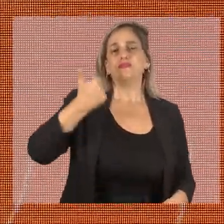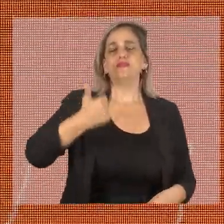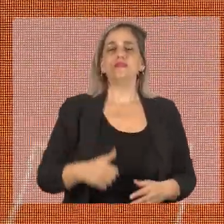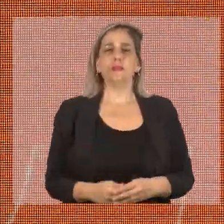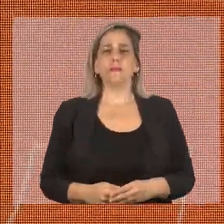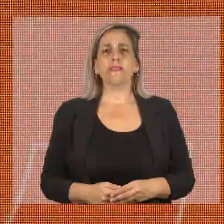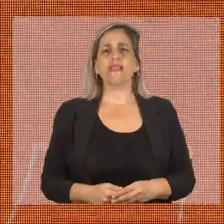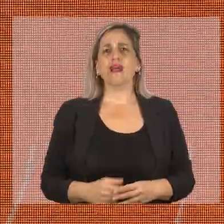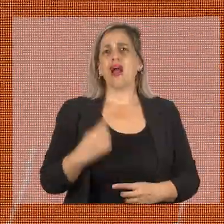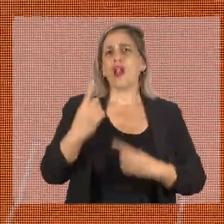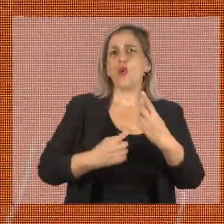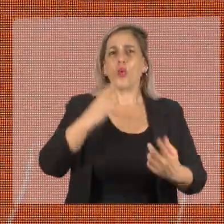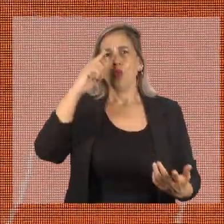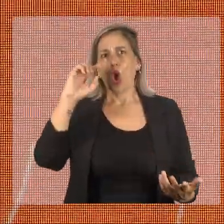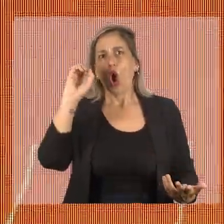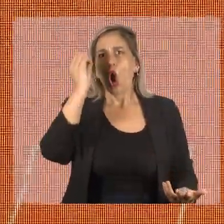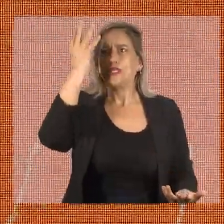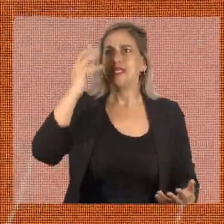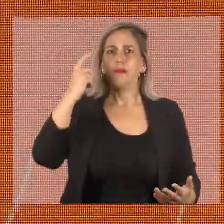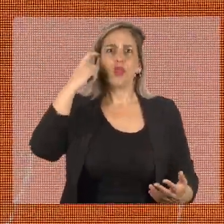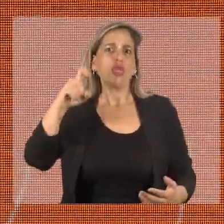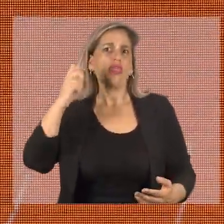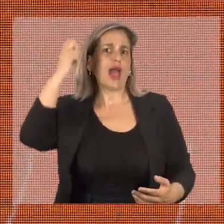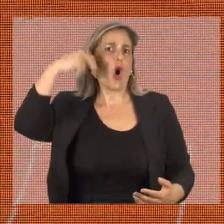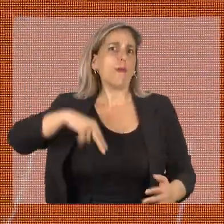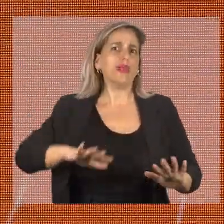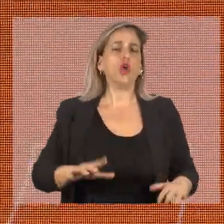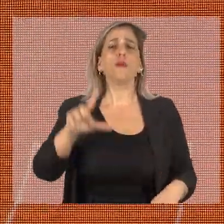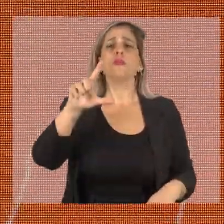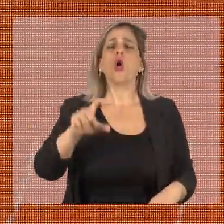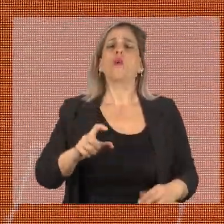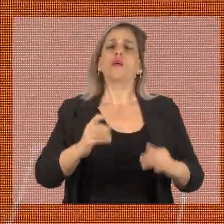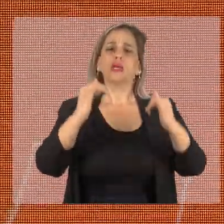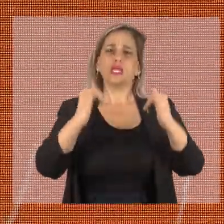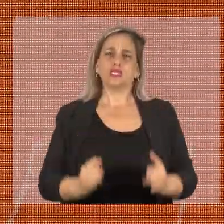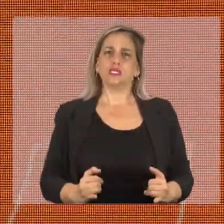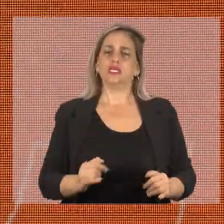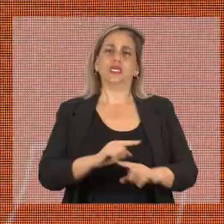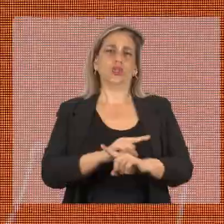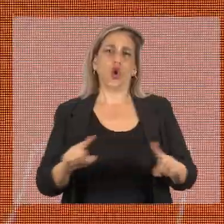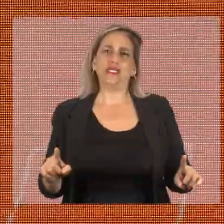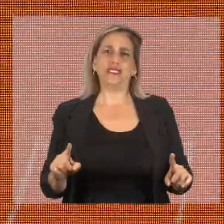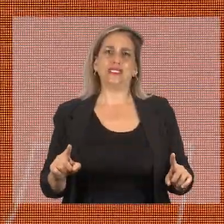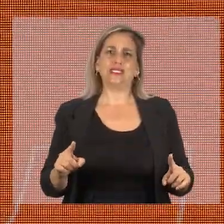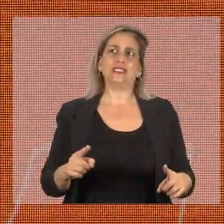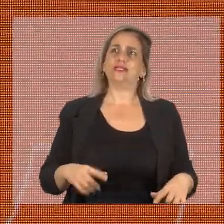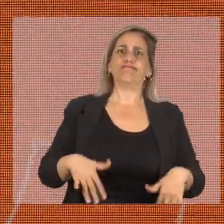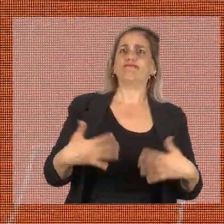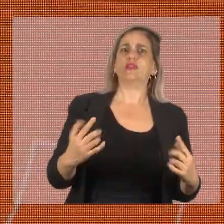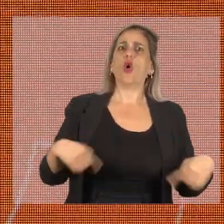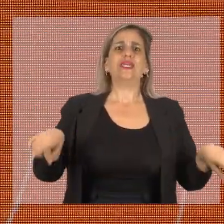aprovechar a dejarles algunos conceptos, algunas opiniones que obviamente no son colgados en el